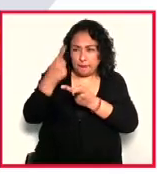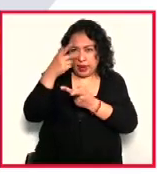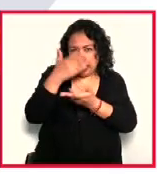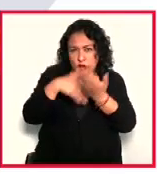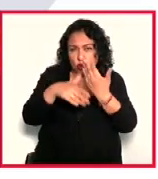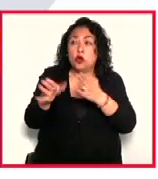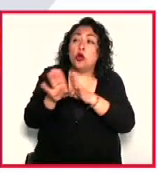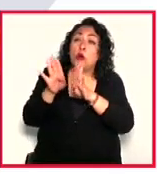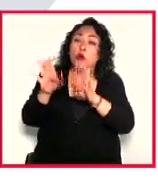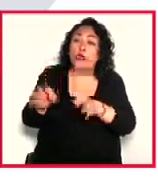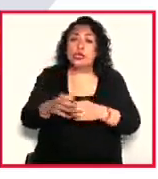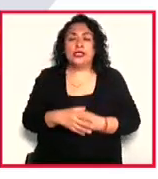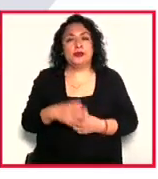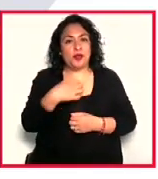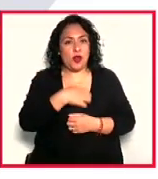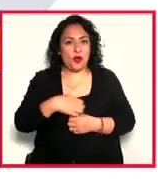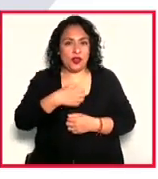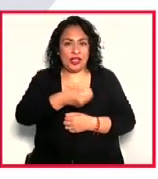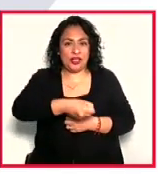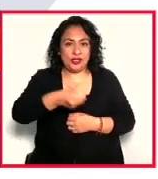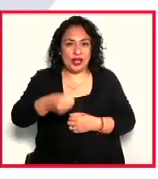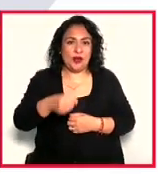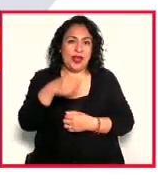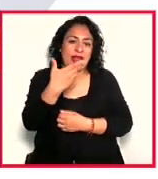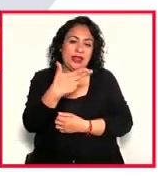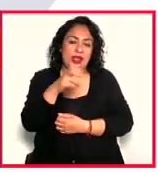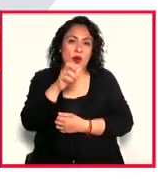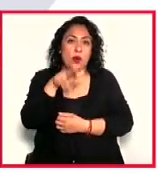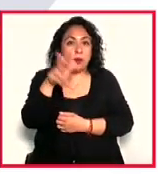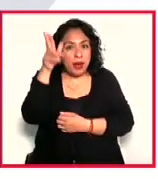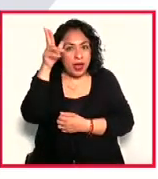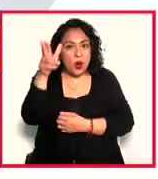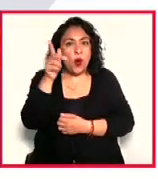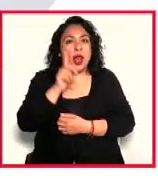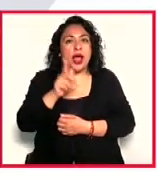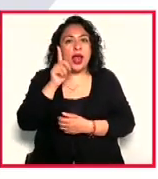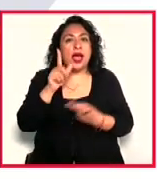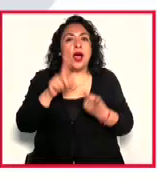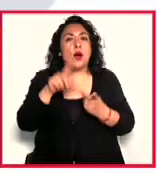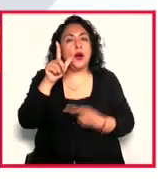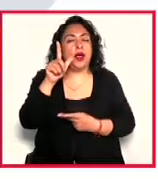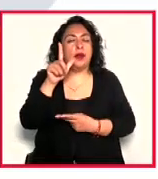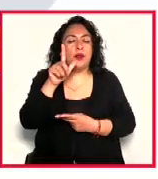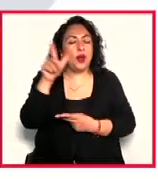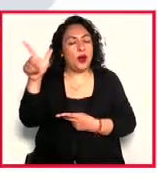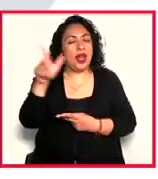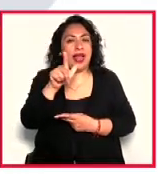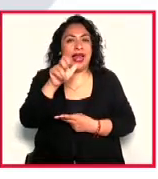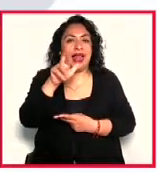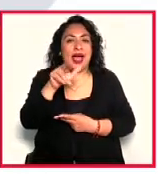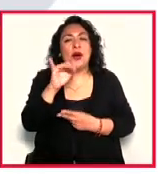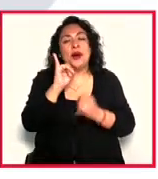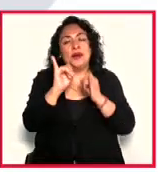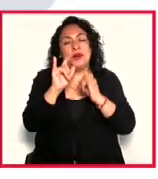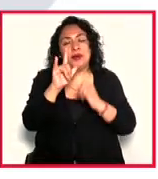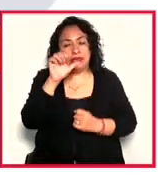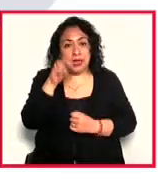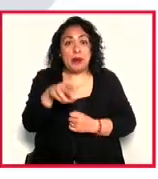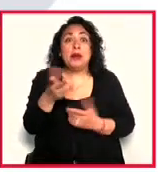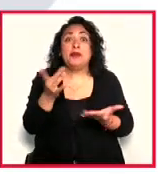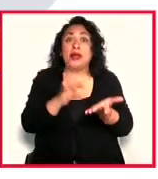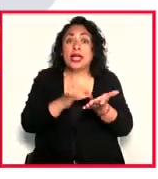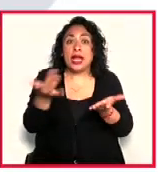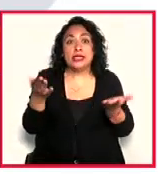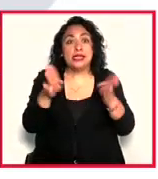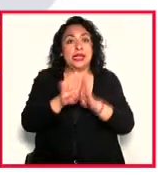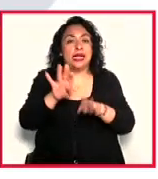estás, Rafael? Muy contento de saludarte, mi estimado Guamancino. Hola, mi querida Laura. Hola también a Laura Regis, a la Traducción de Lenguas de Señas Mexicana. Gracias por cerrar la